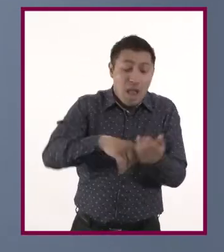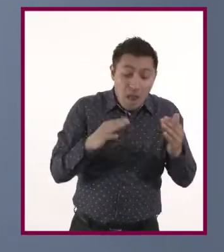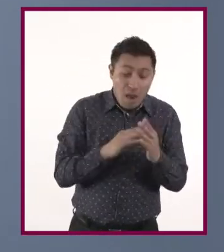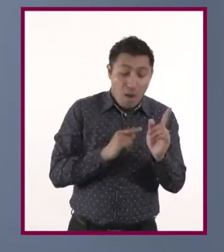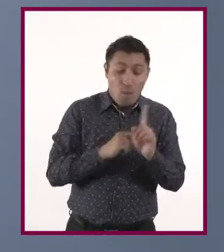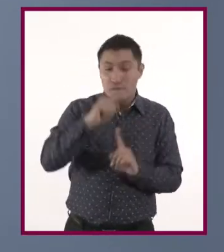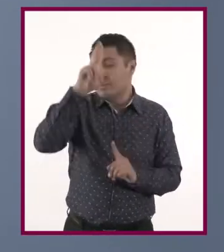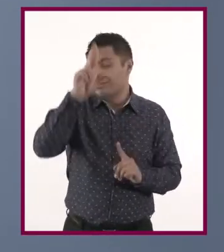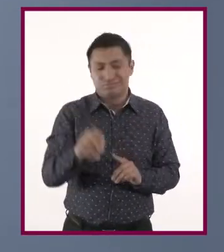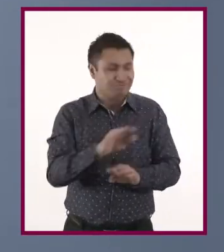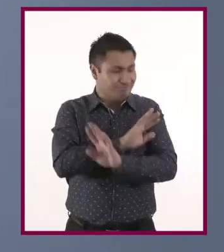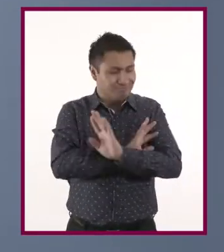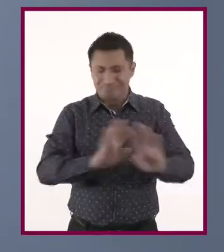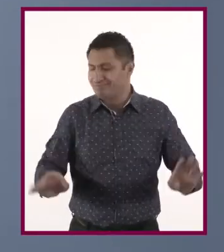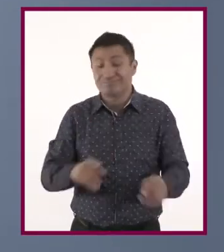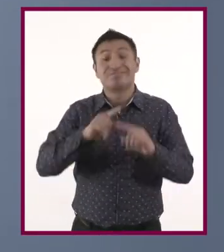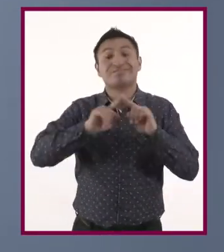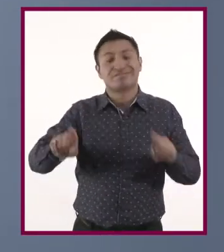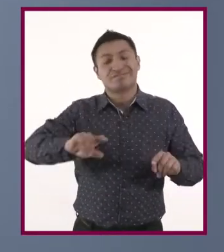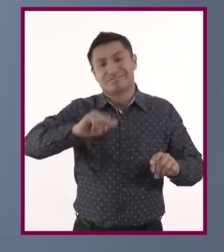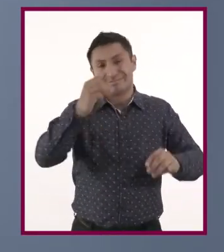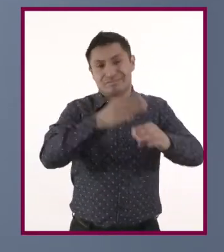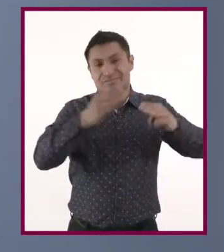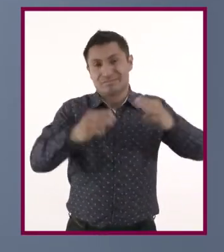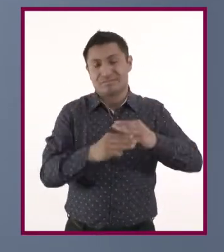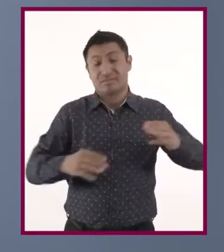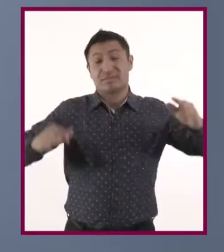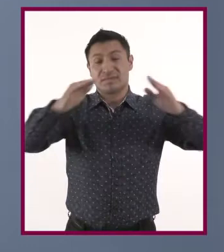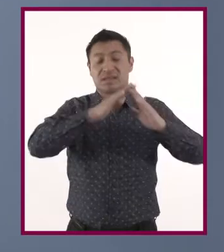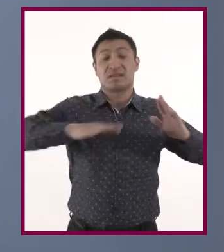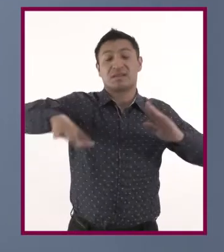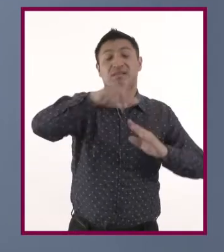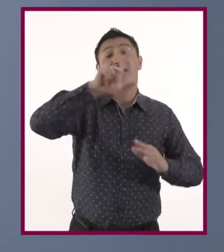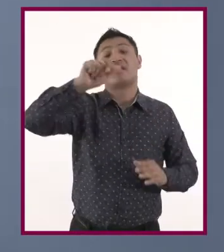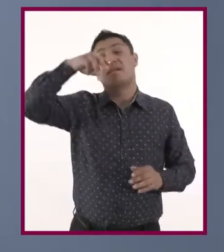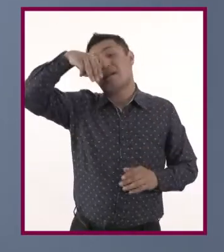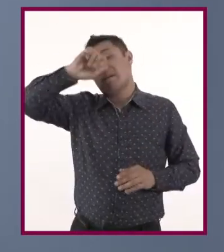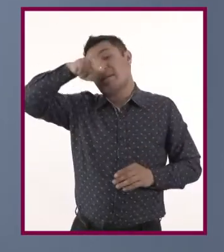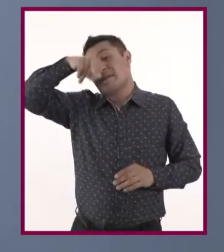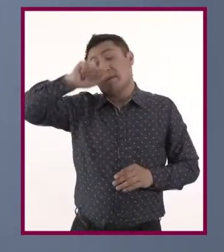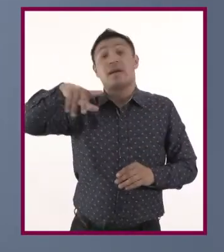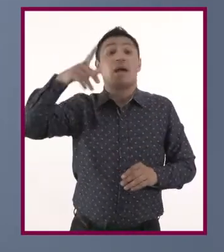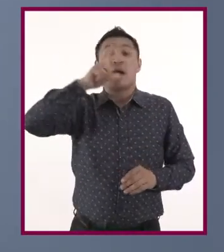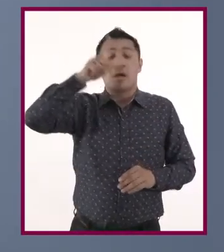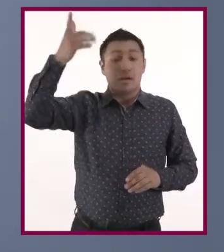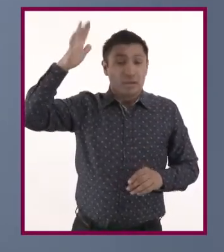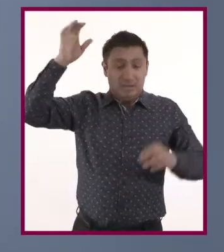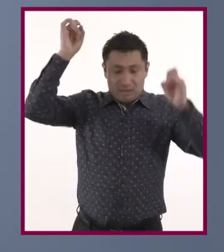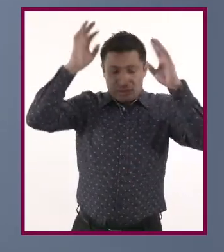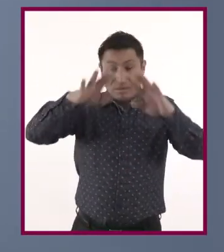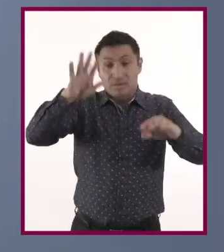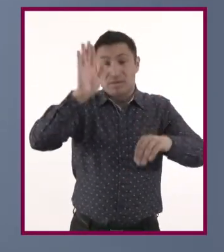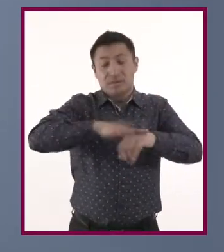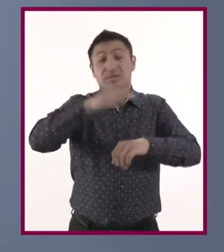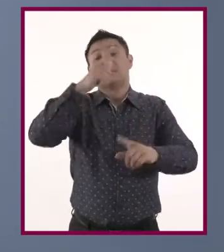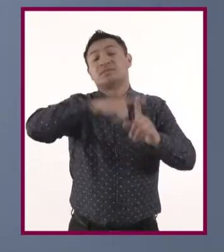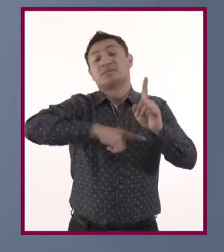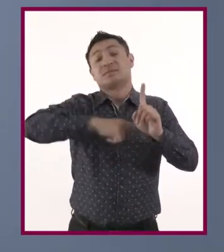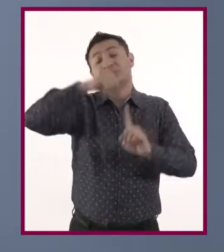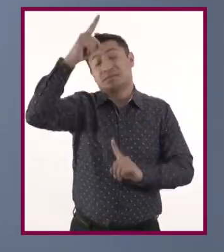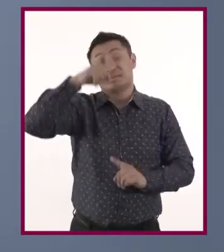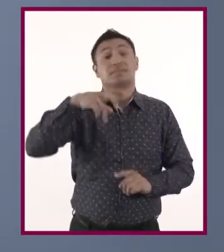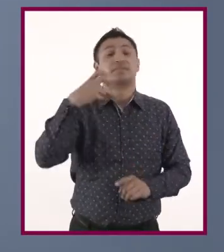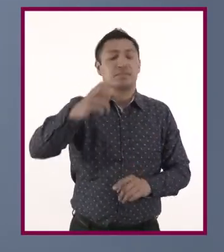casa, ya que a diferencia de otros materiales como el techo de lámina, que al recibir la luz solar genera más calor, esta